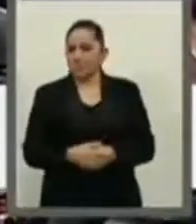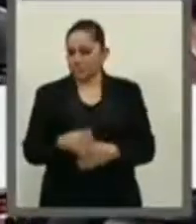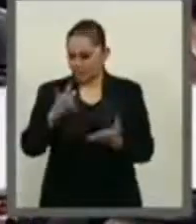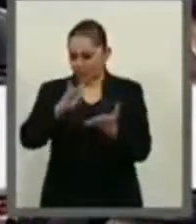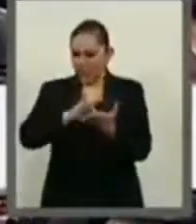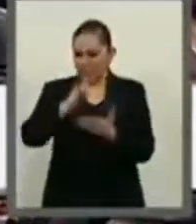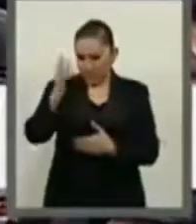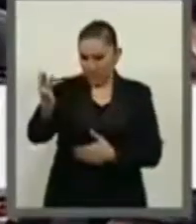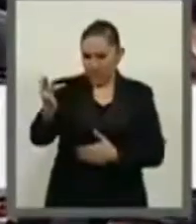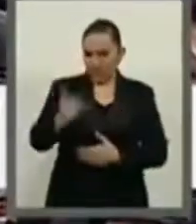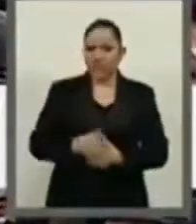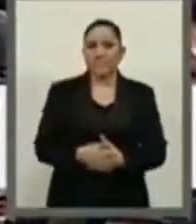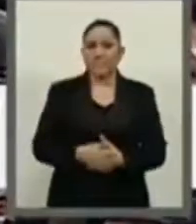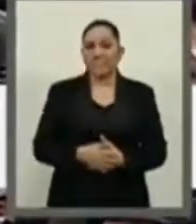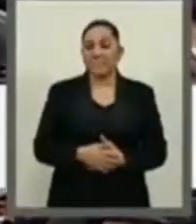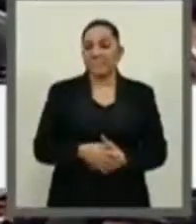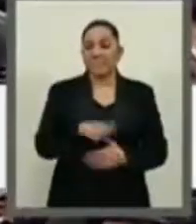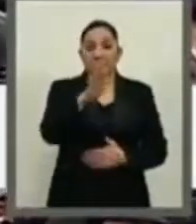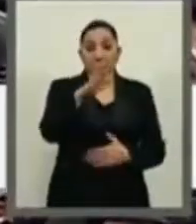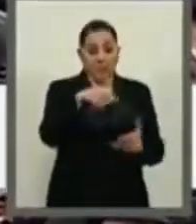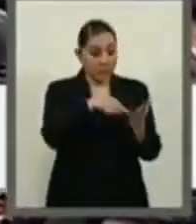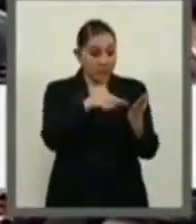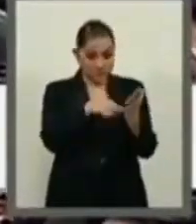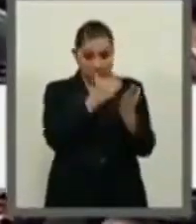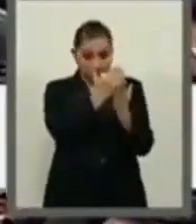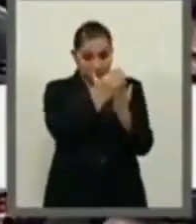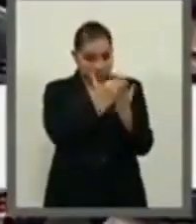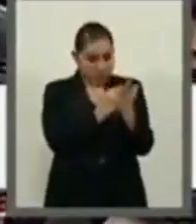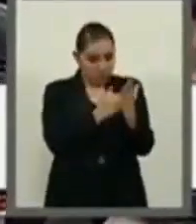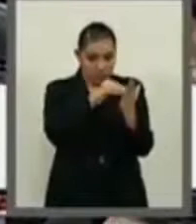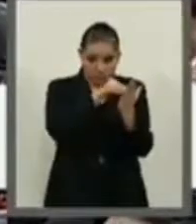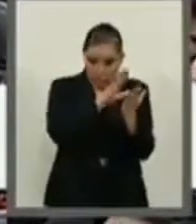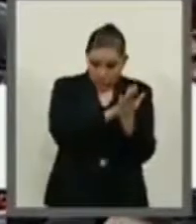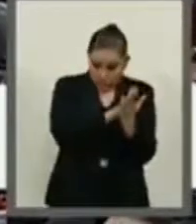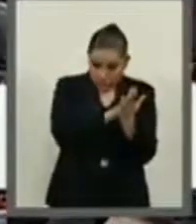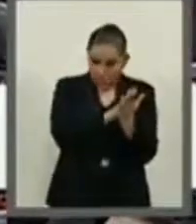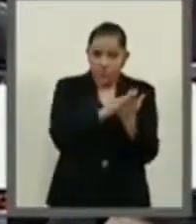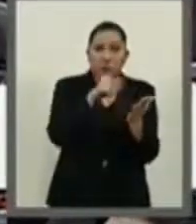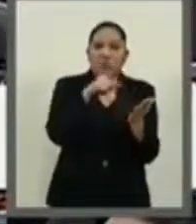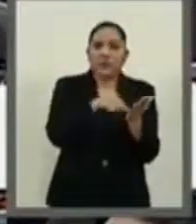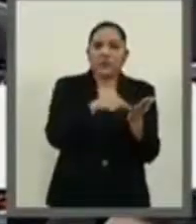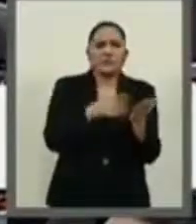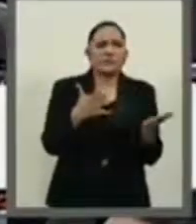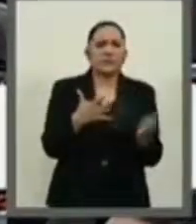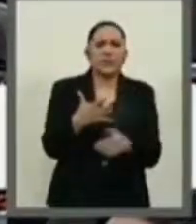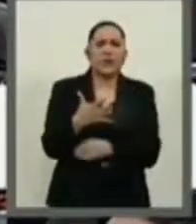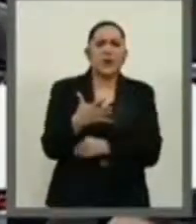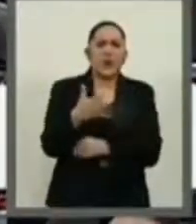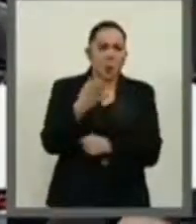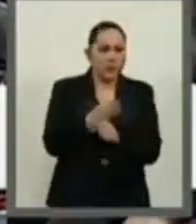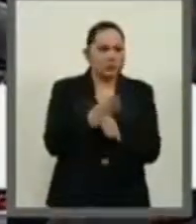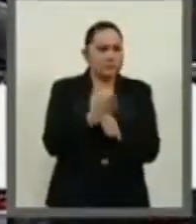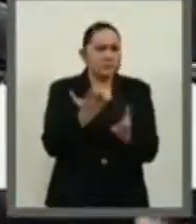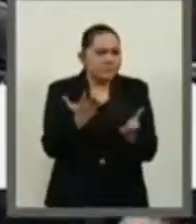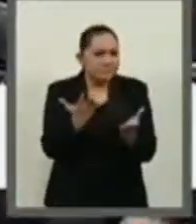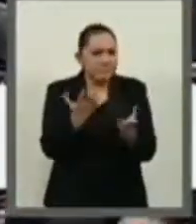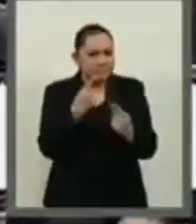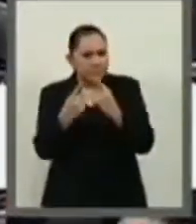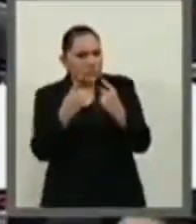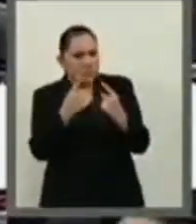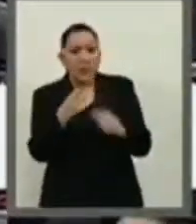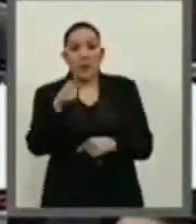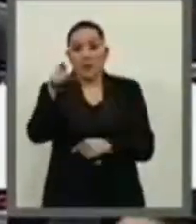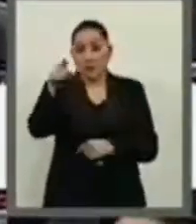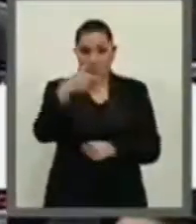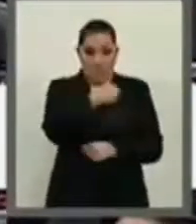Gracias. Está lo que se consulta, no es que la presidencia se haga cargo